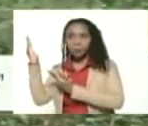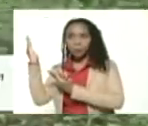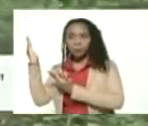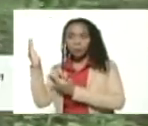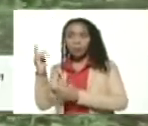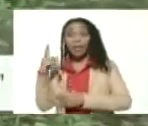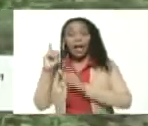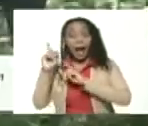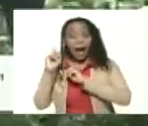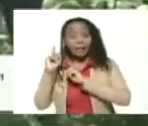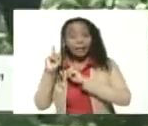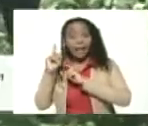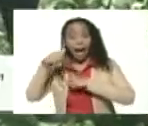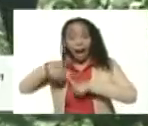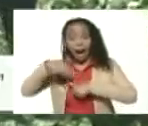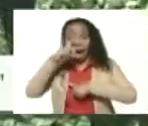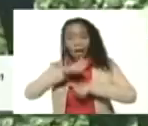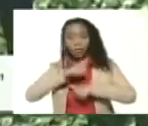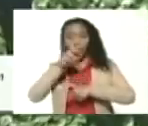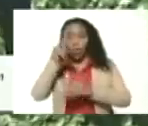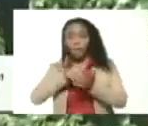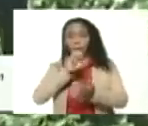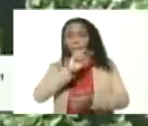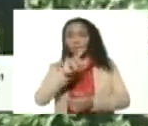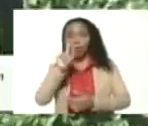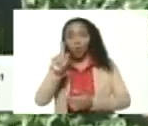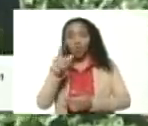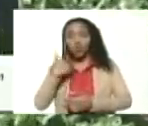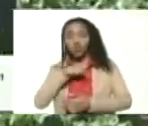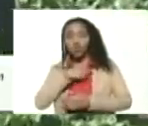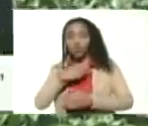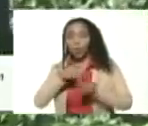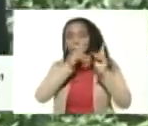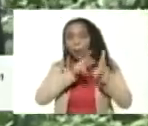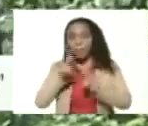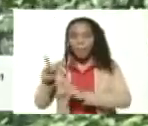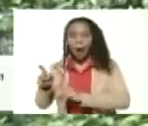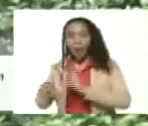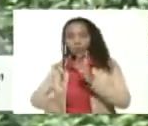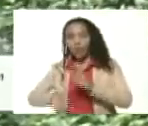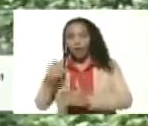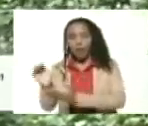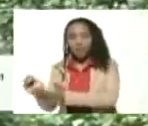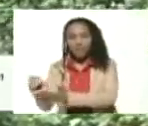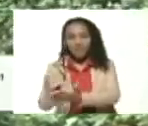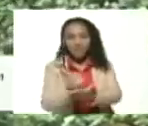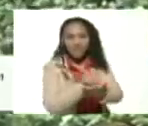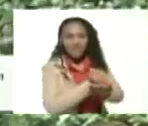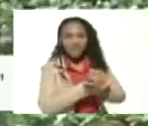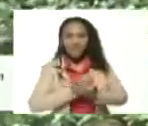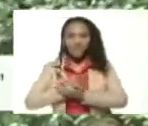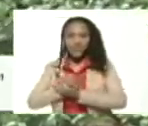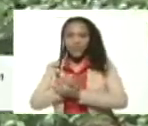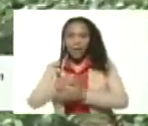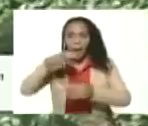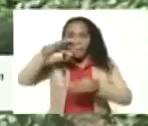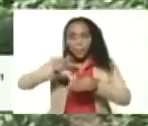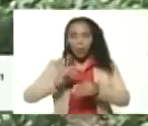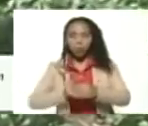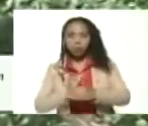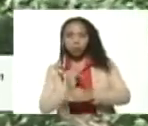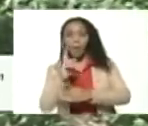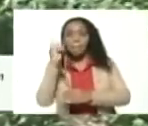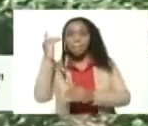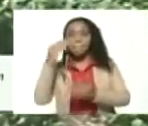Y para este año 2021 estamos planificando, una vez que recogemos la cosecha, sembrar